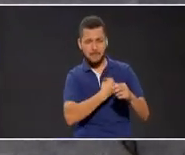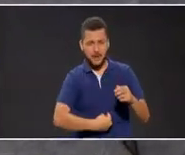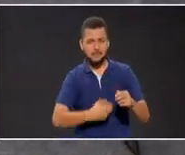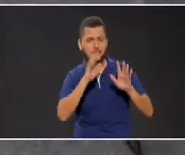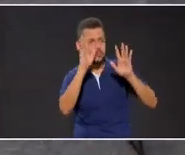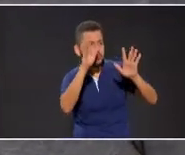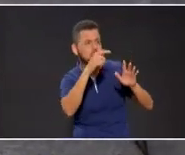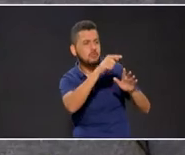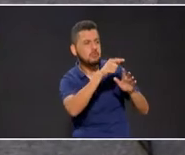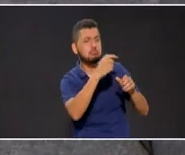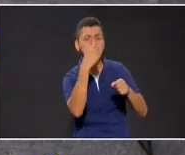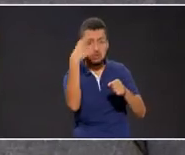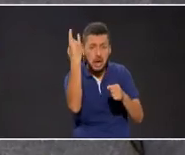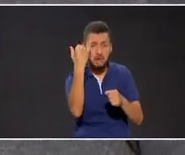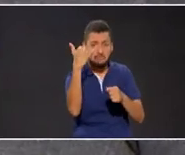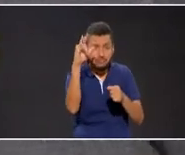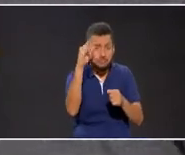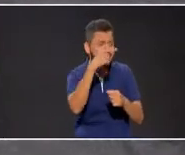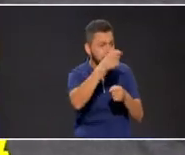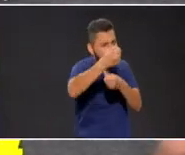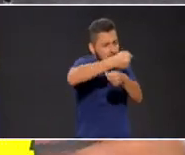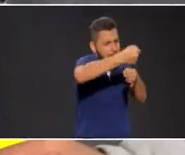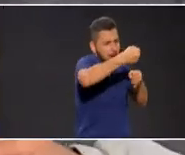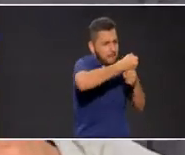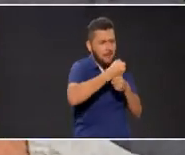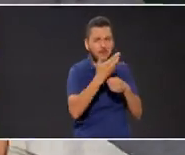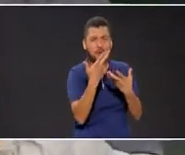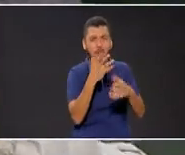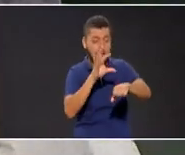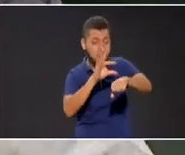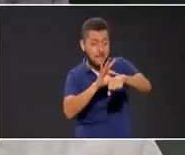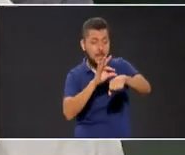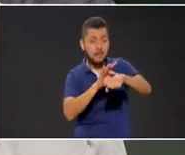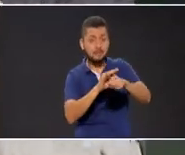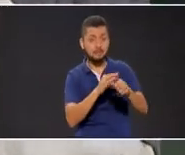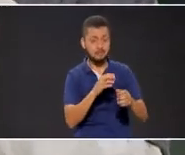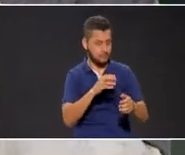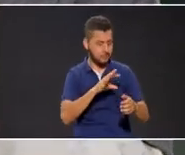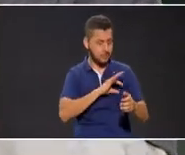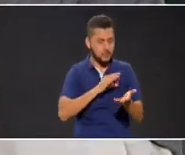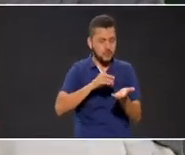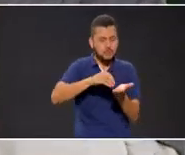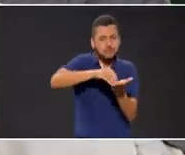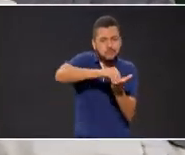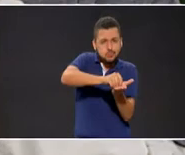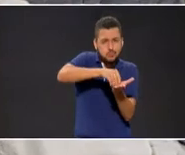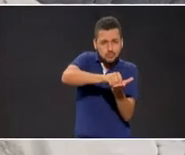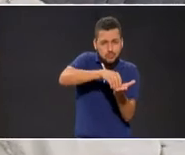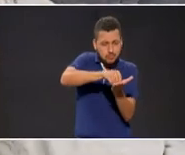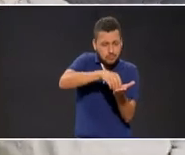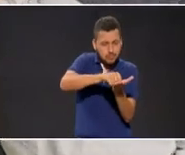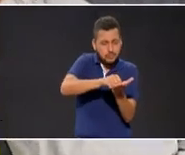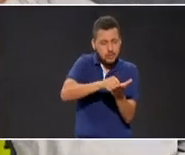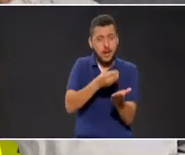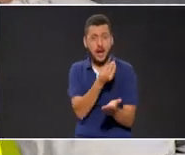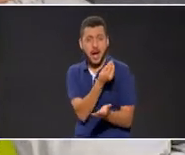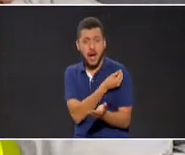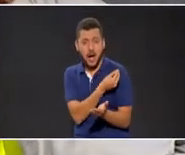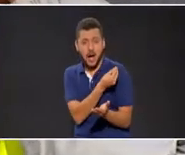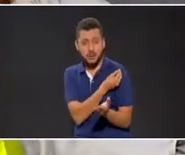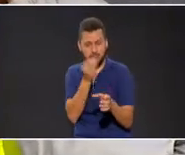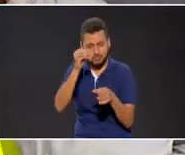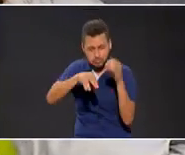todas las personas con cáncer las personas con artritis reumatoidea osteoartritis etcétera y mi campaña prácticamente empezó hace